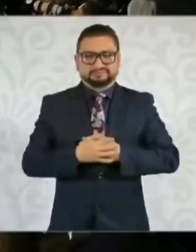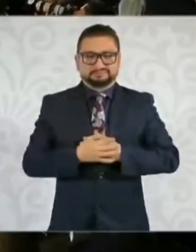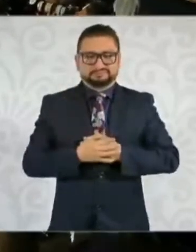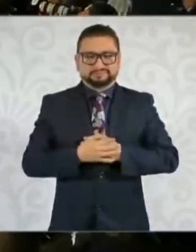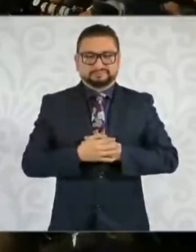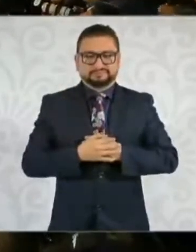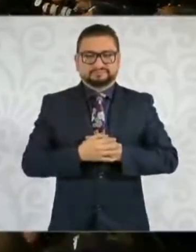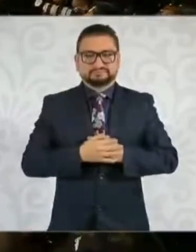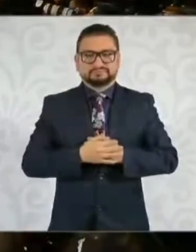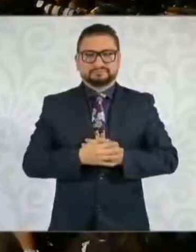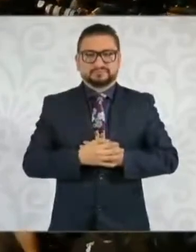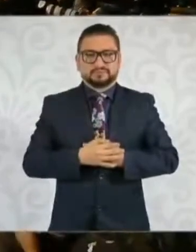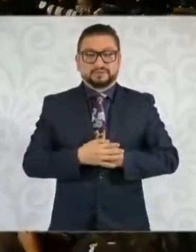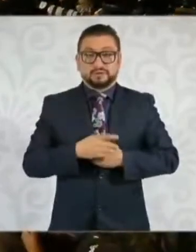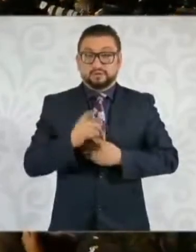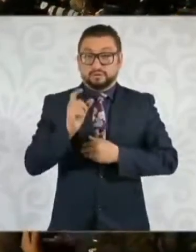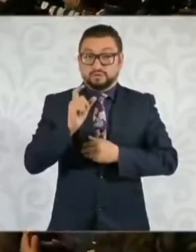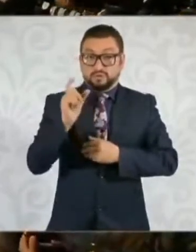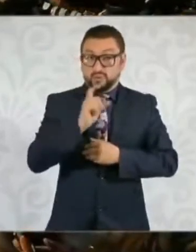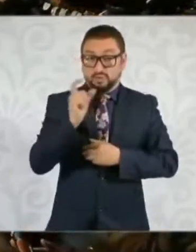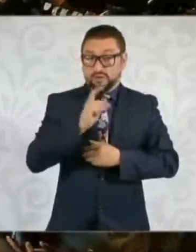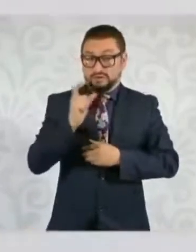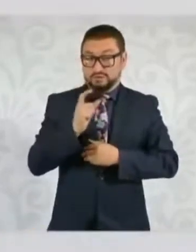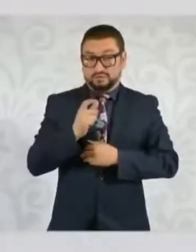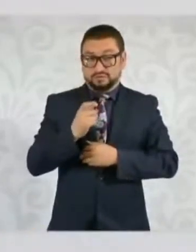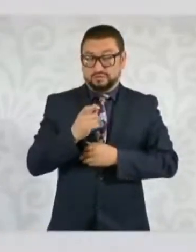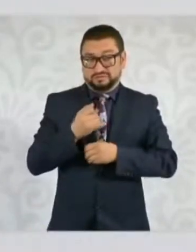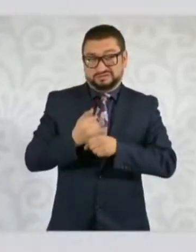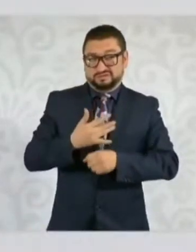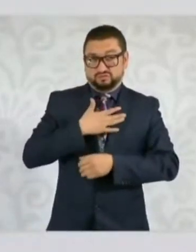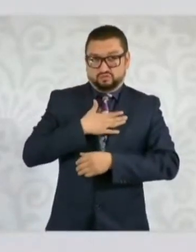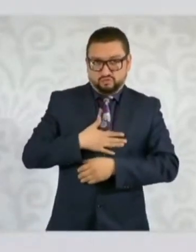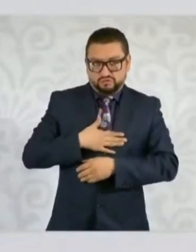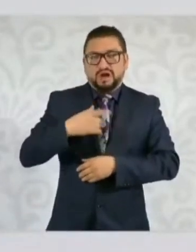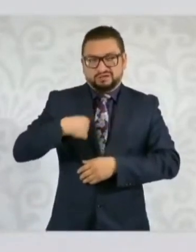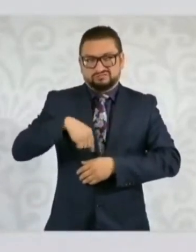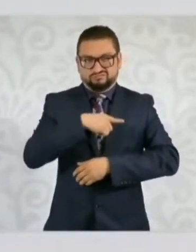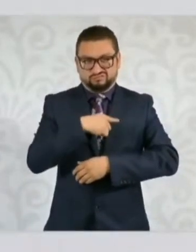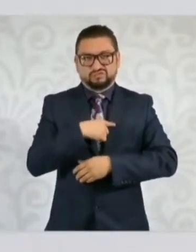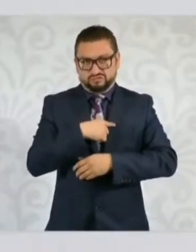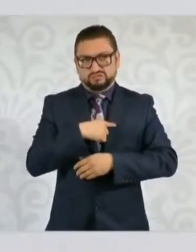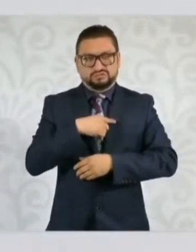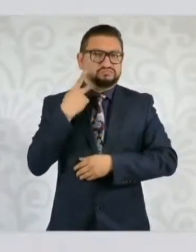Cuando haya siempre una injusticia, es parte de nuestra política.